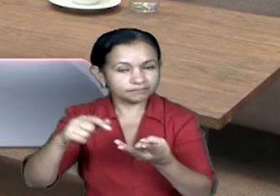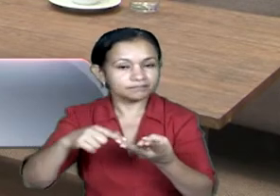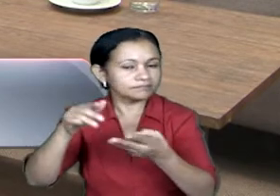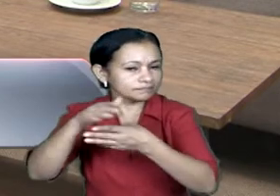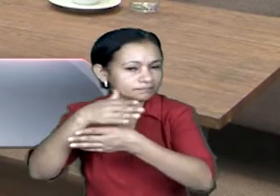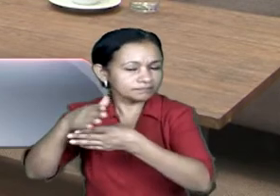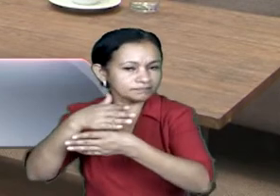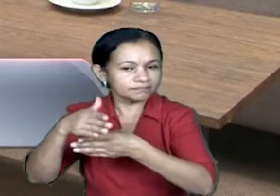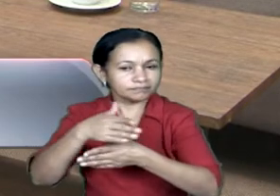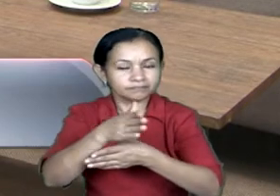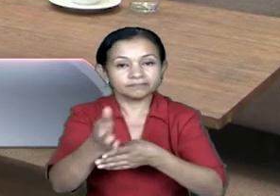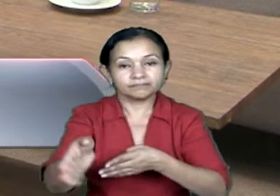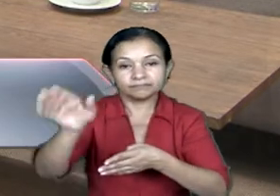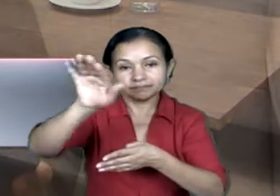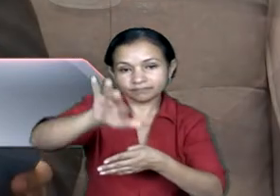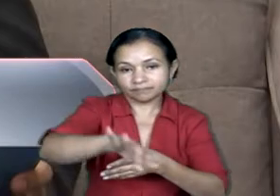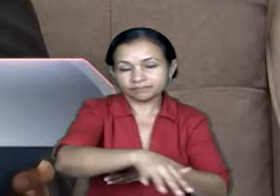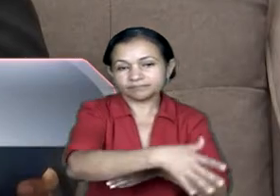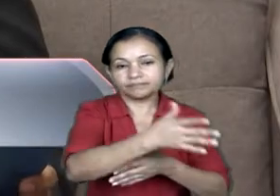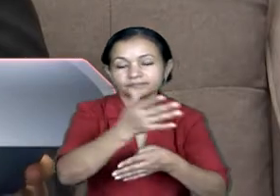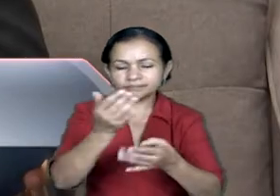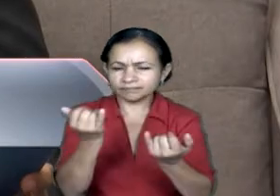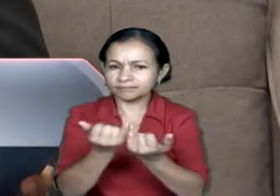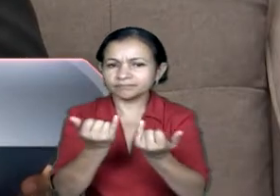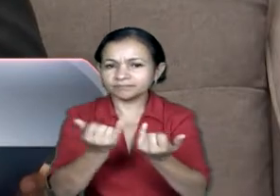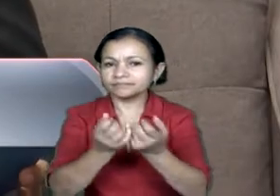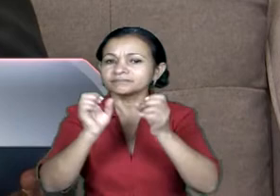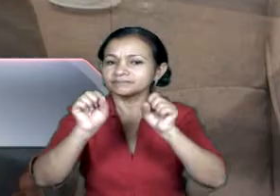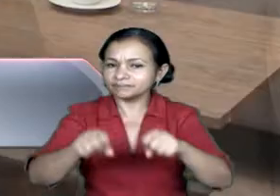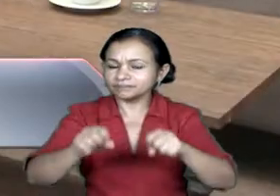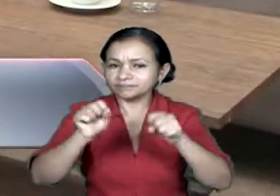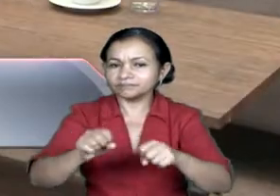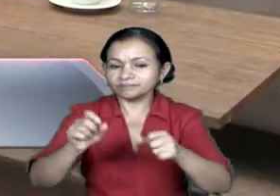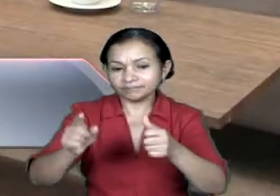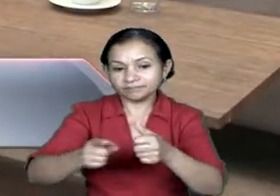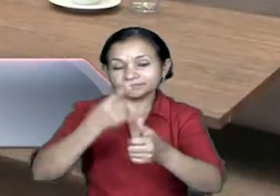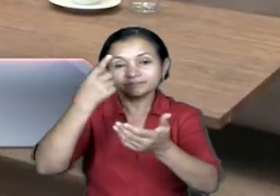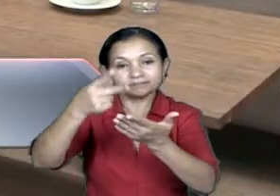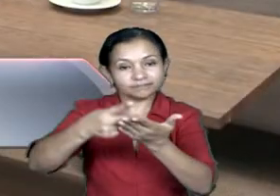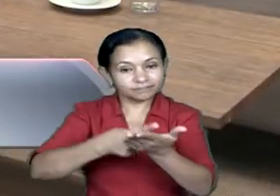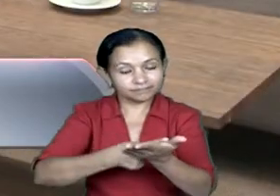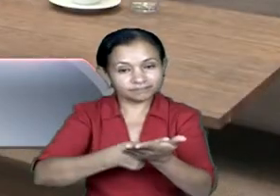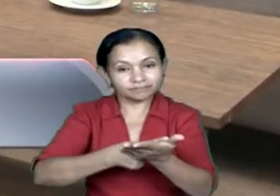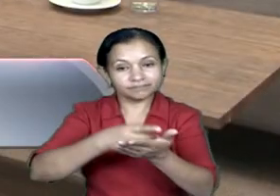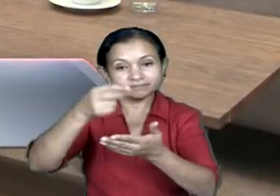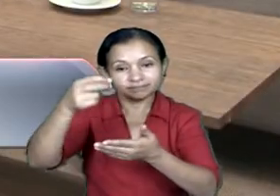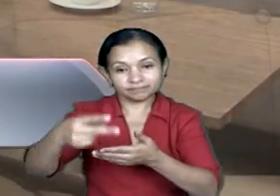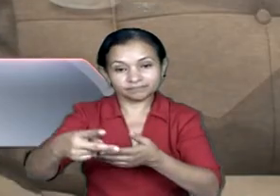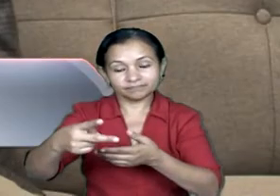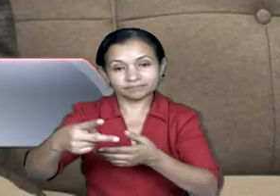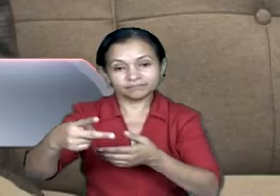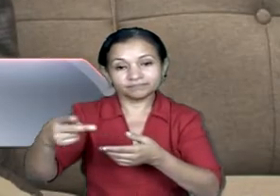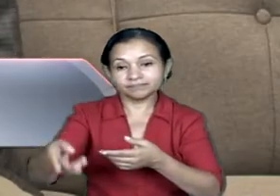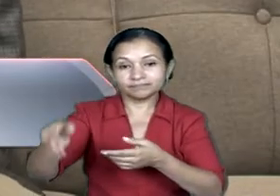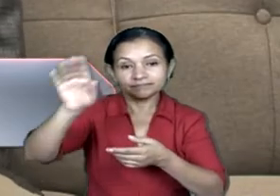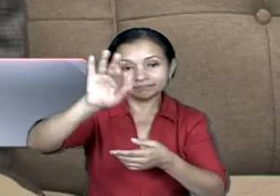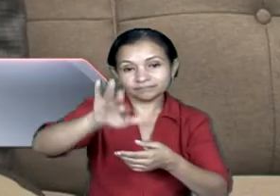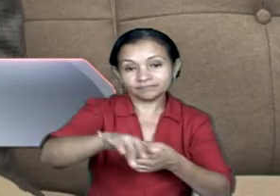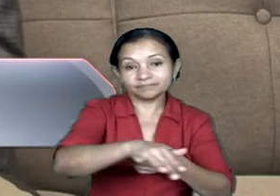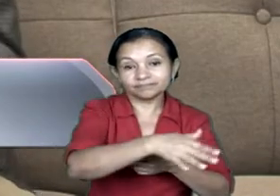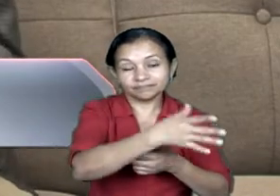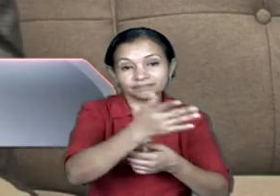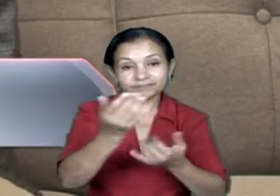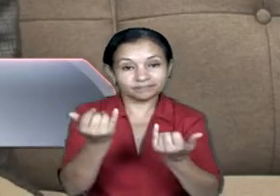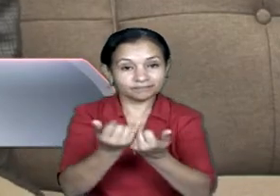para peces del mar, ¿no? Es decir, sí. Peces, variedades marítimas. Sí, por eso es el primer proyecto. El segundo proyecto es el proyecto de maricultura, ¿sí? Es